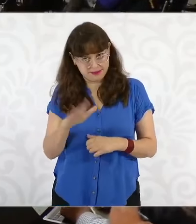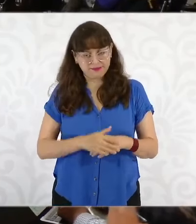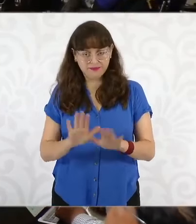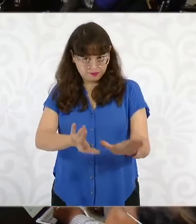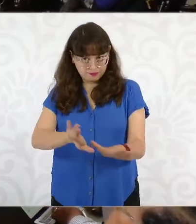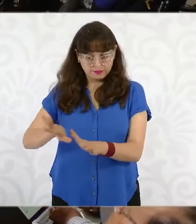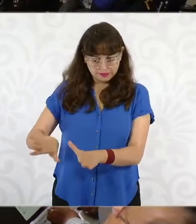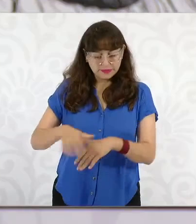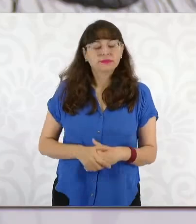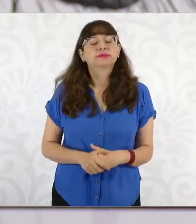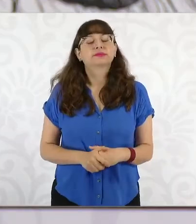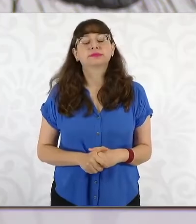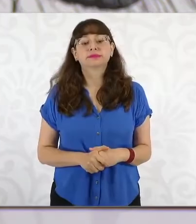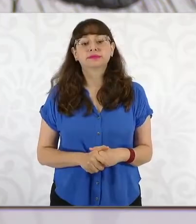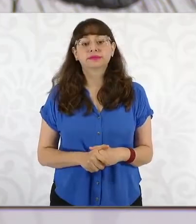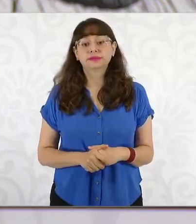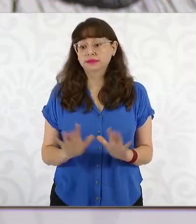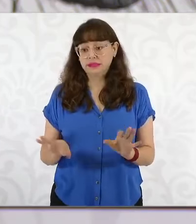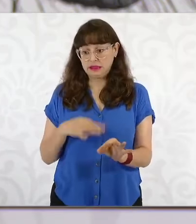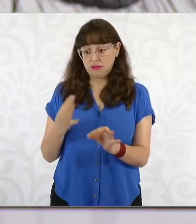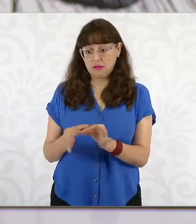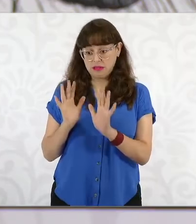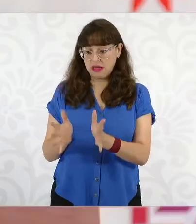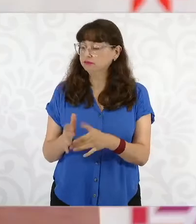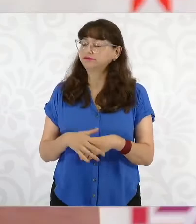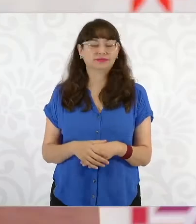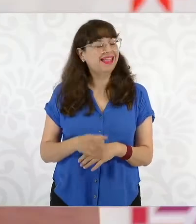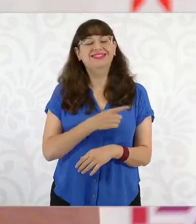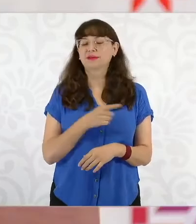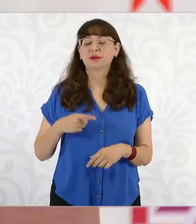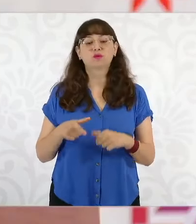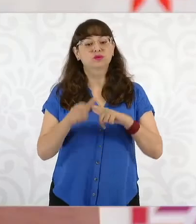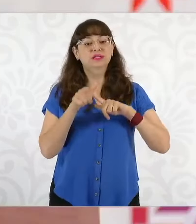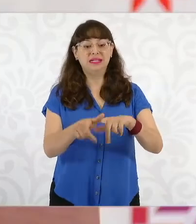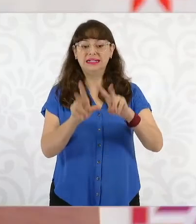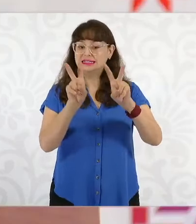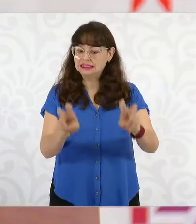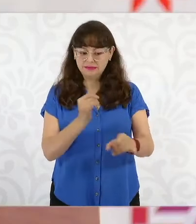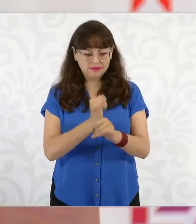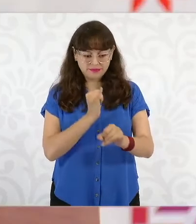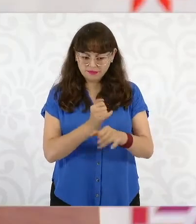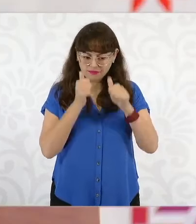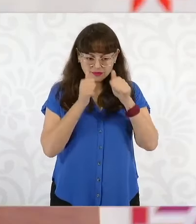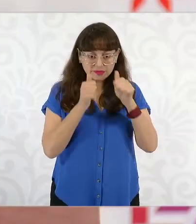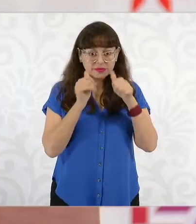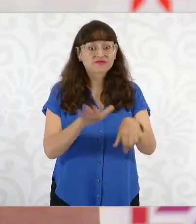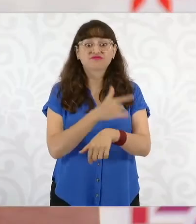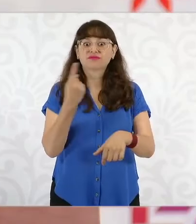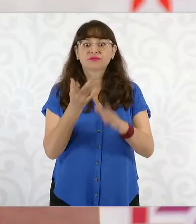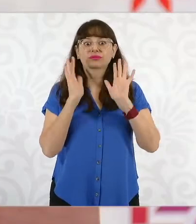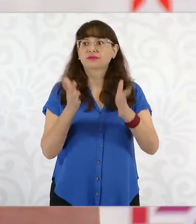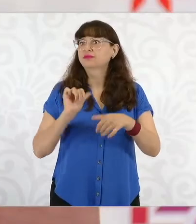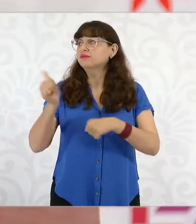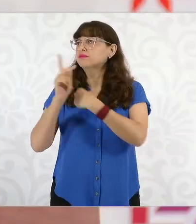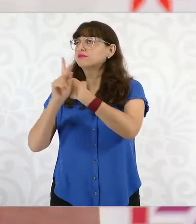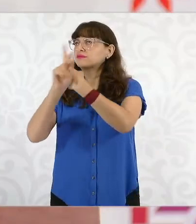parte. Pero eso no debe terminarse ahí, hay que seguir hablando, porque ya hay decenas y decenas de países que